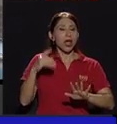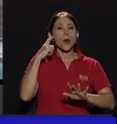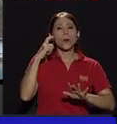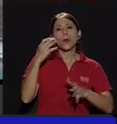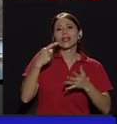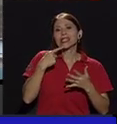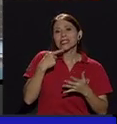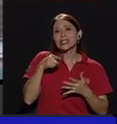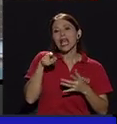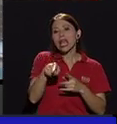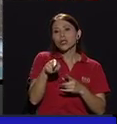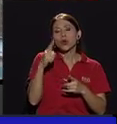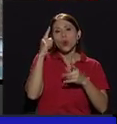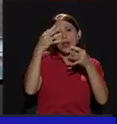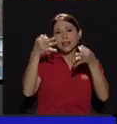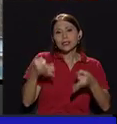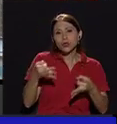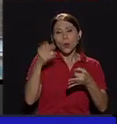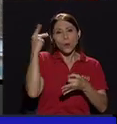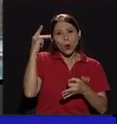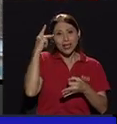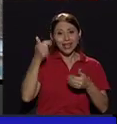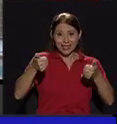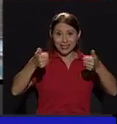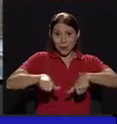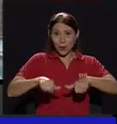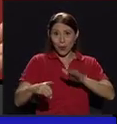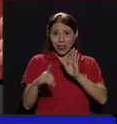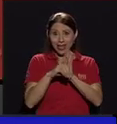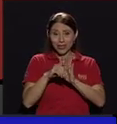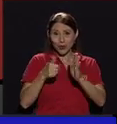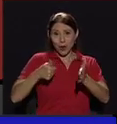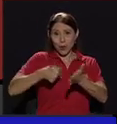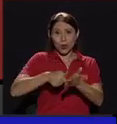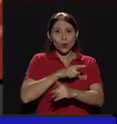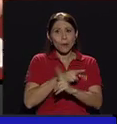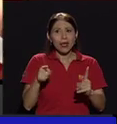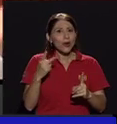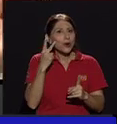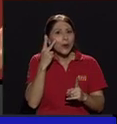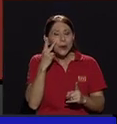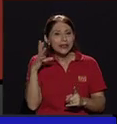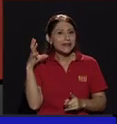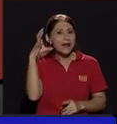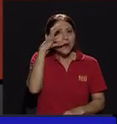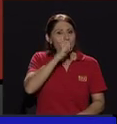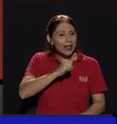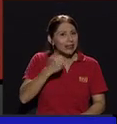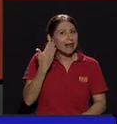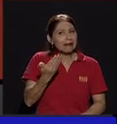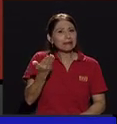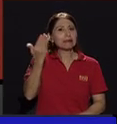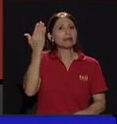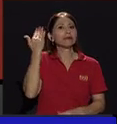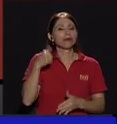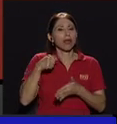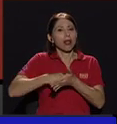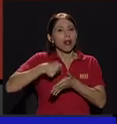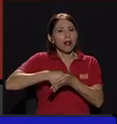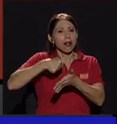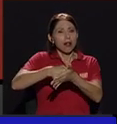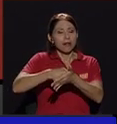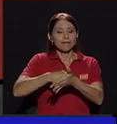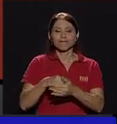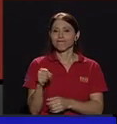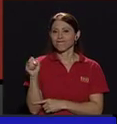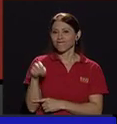decisión política, se aprobó el derecho al voto, pero se ha invisibilizado un poco la larga lucha que se dio detrás. Claro, ahí tal